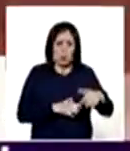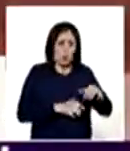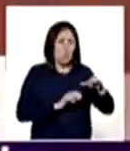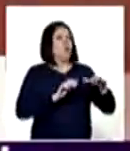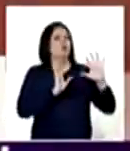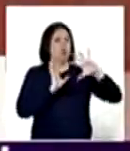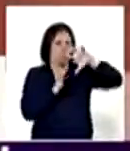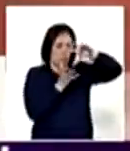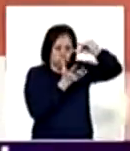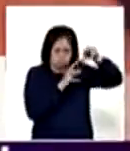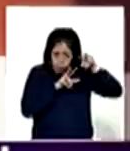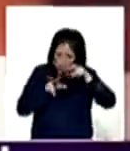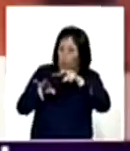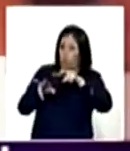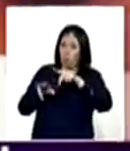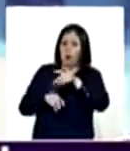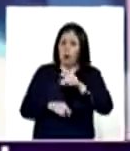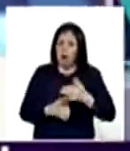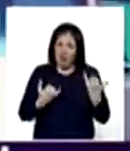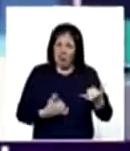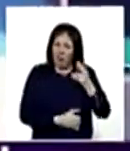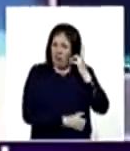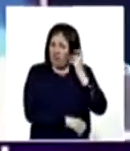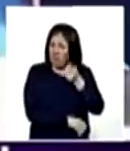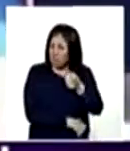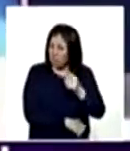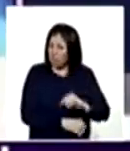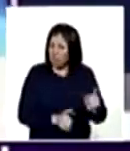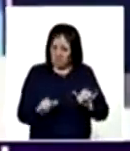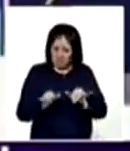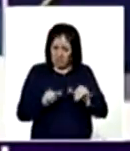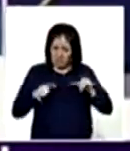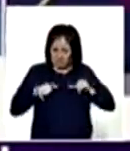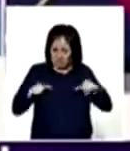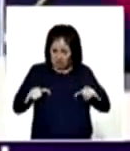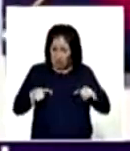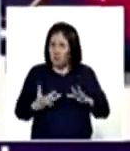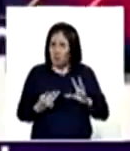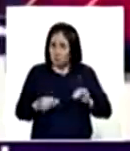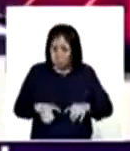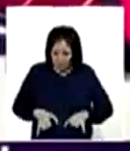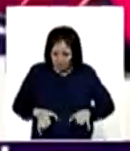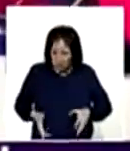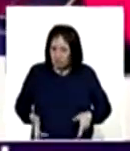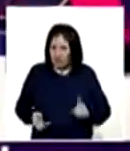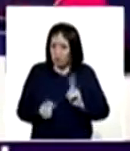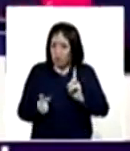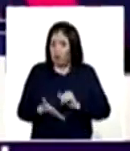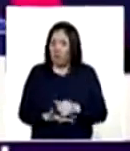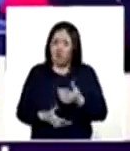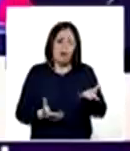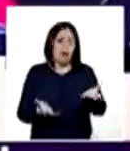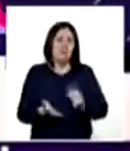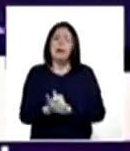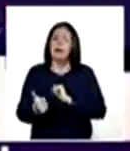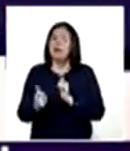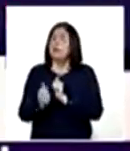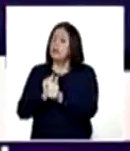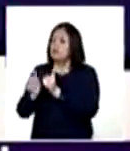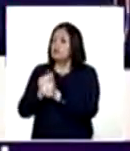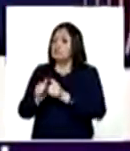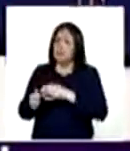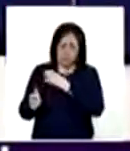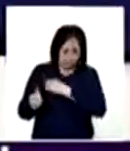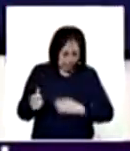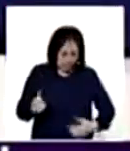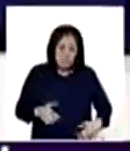atención internacional. Lo que acaba de escuchar no son las medidas de 90-60-90, las concursantes de Miss Perú. Ellas dieron cifras